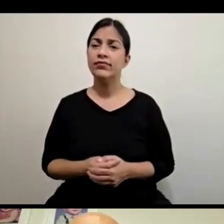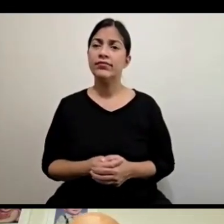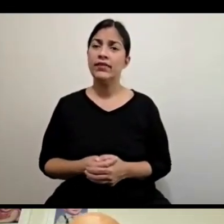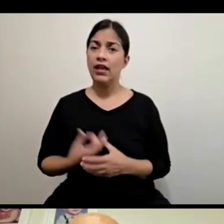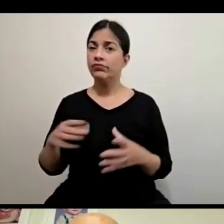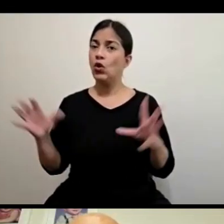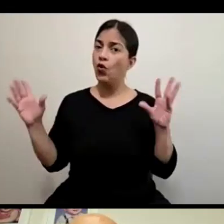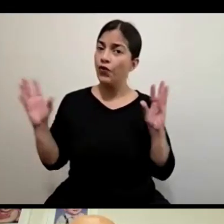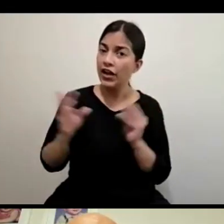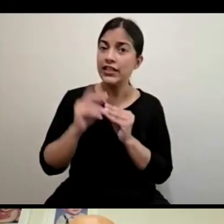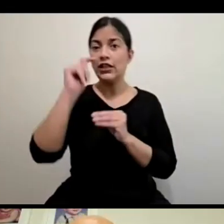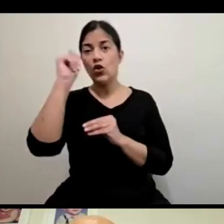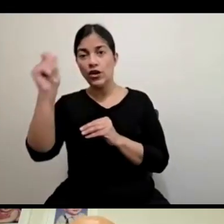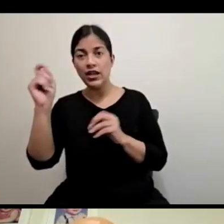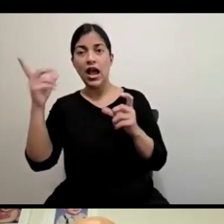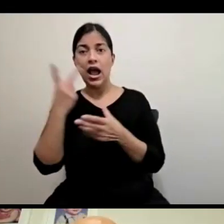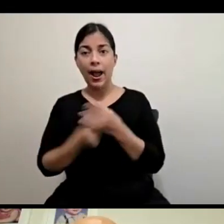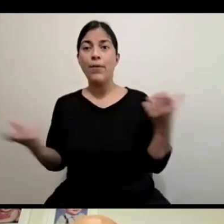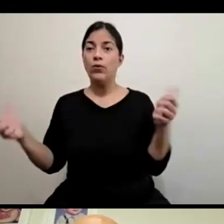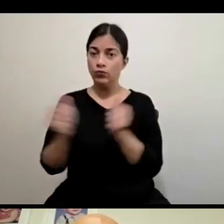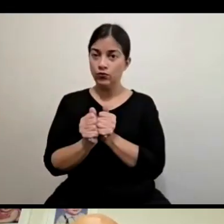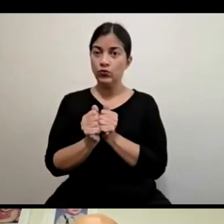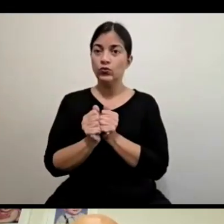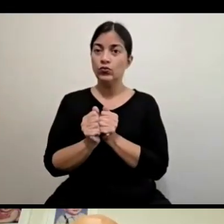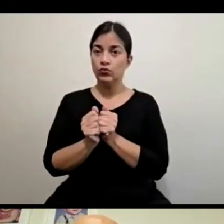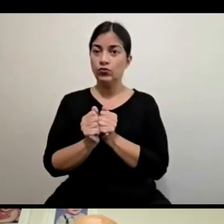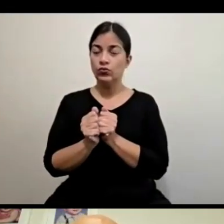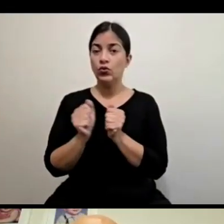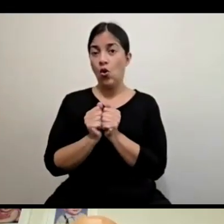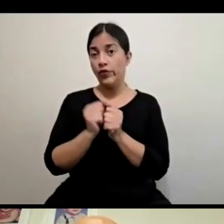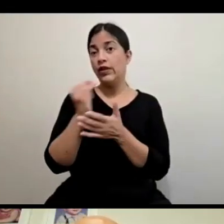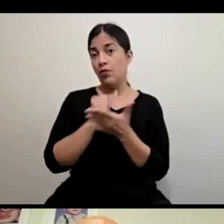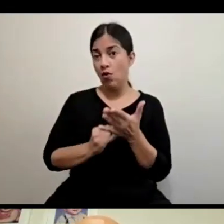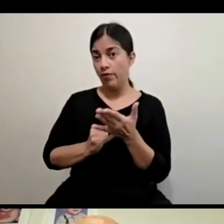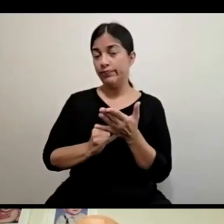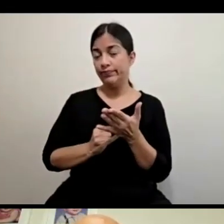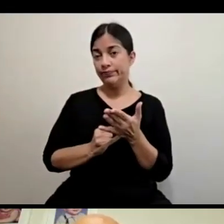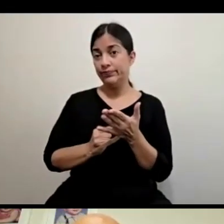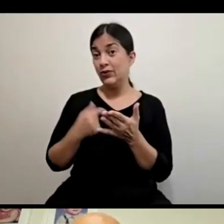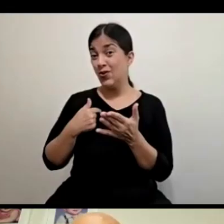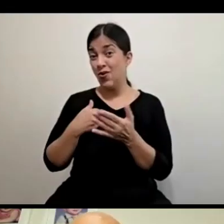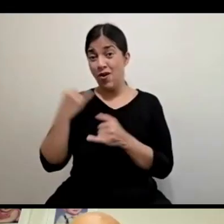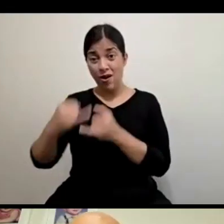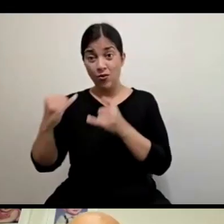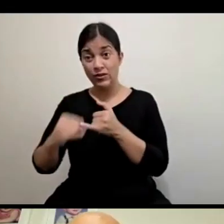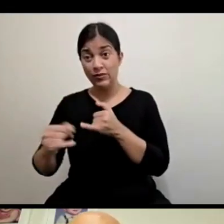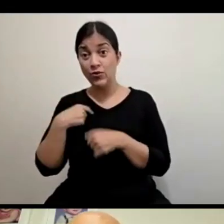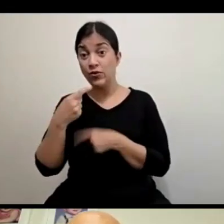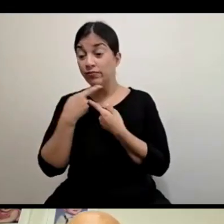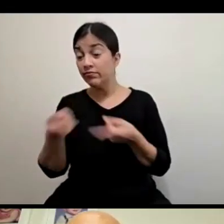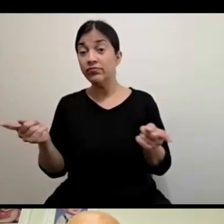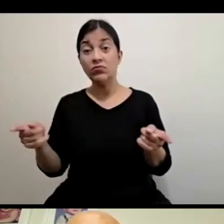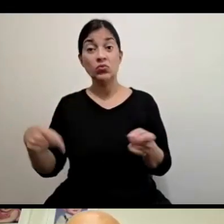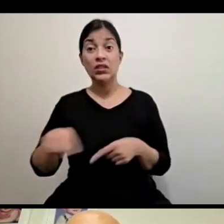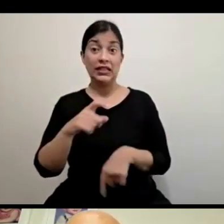conferencia, la teoría, la conferencia y la cosa con la mesa de dibujo, que yo a lo último le dije a los estudiantes, háganlo cuando ustedes